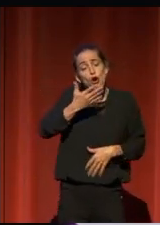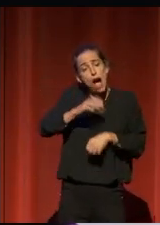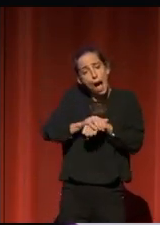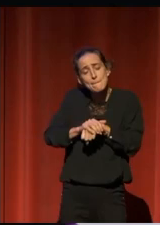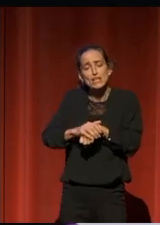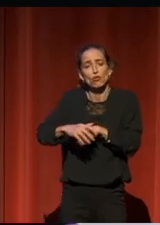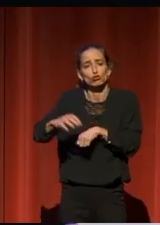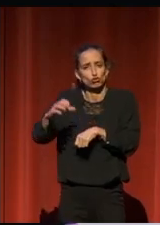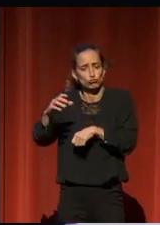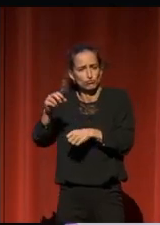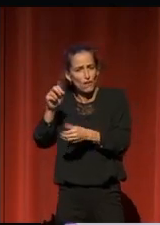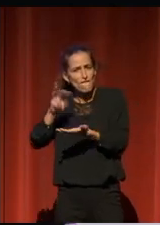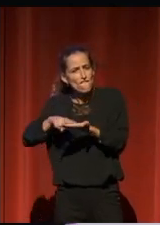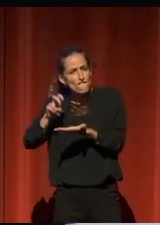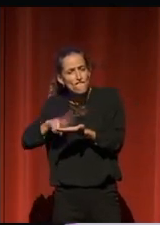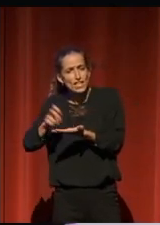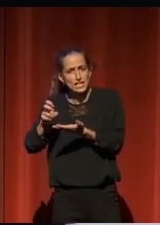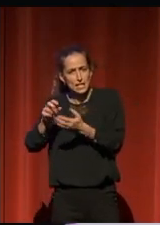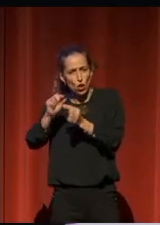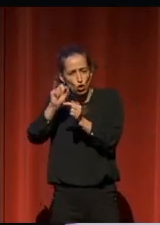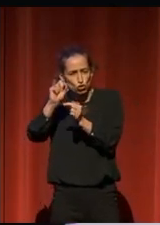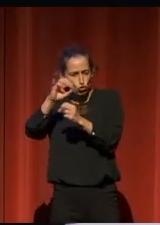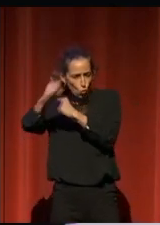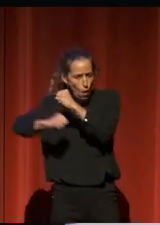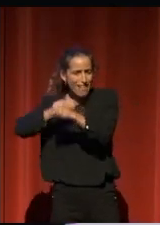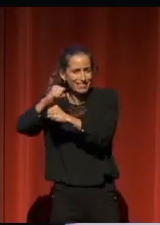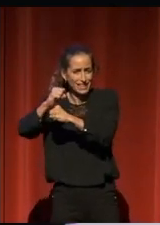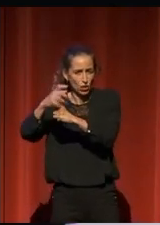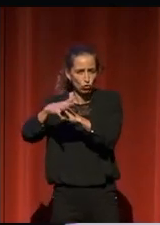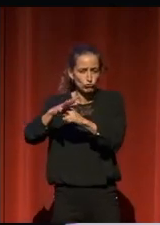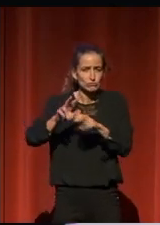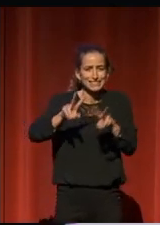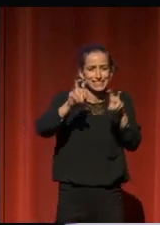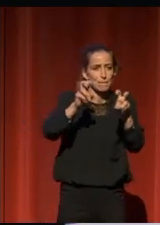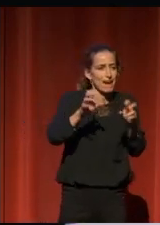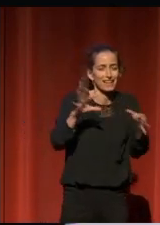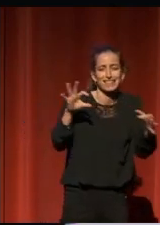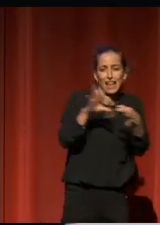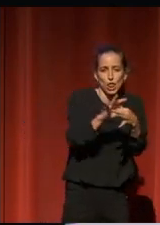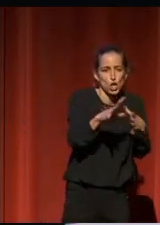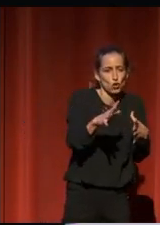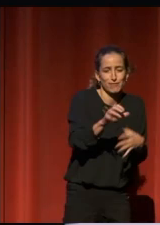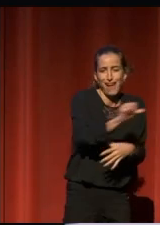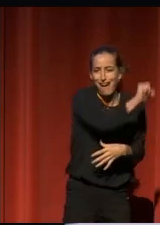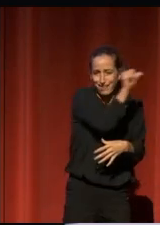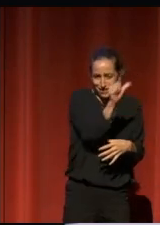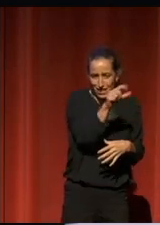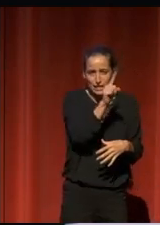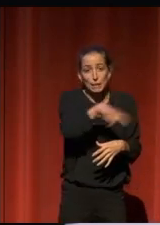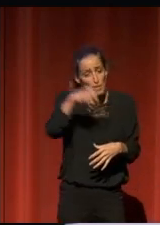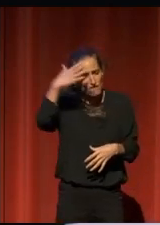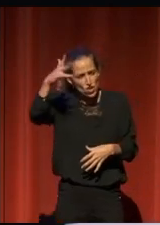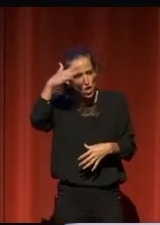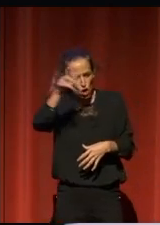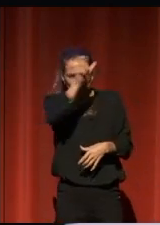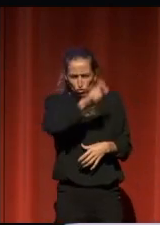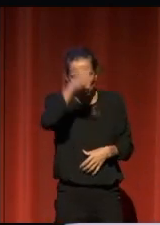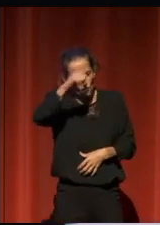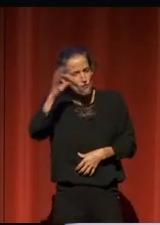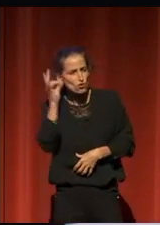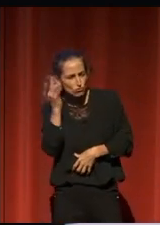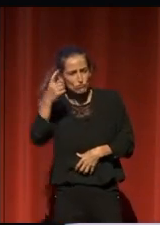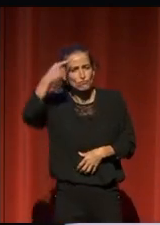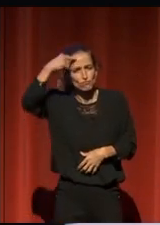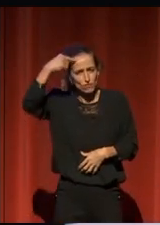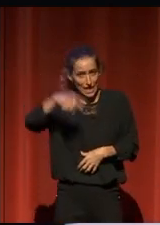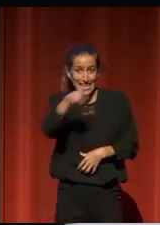se adentran en el pensamiento oriental. Conozco a numerosos filósofos y filósofas consagrados